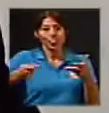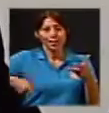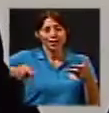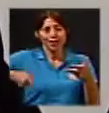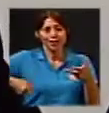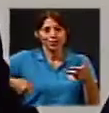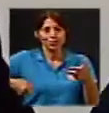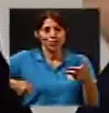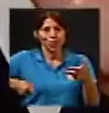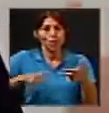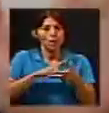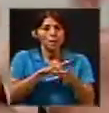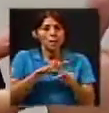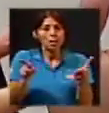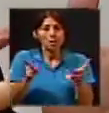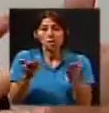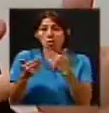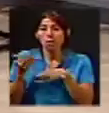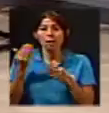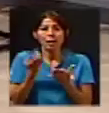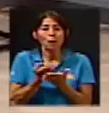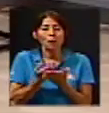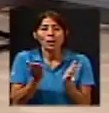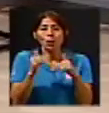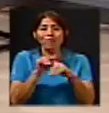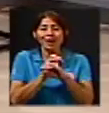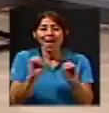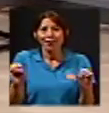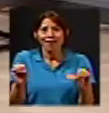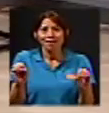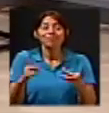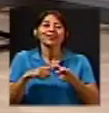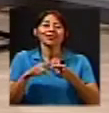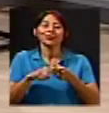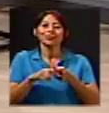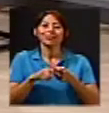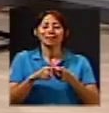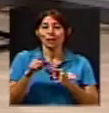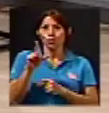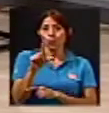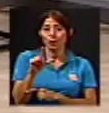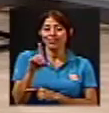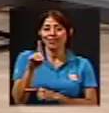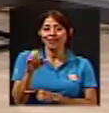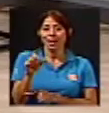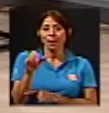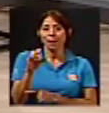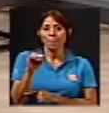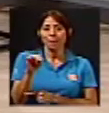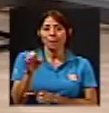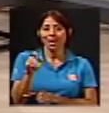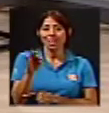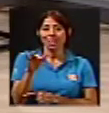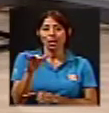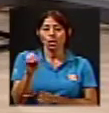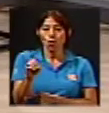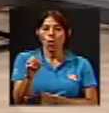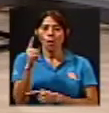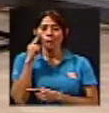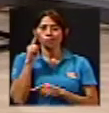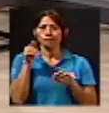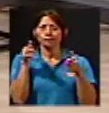no, en ese campo no había nada. Y entonces la visión de don Luis Demetrio de que ahí había un campo de capital